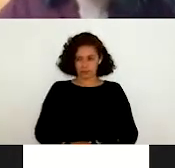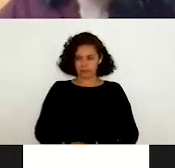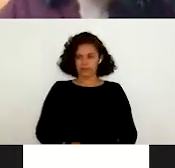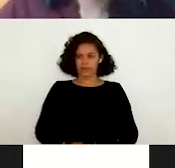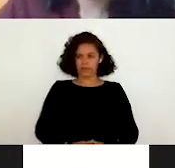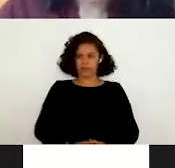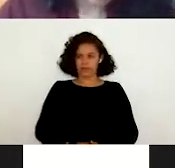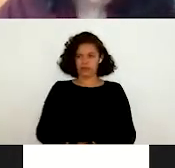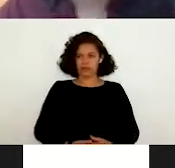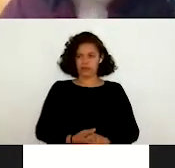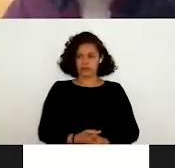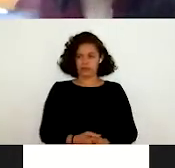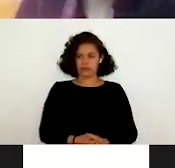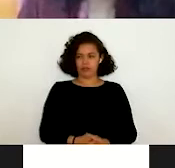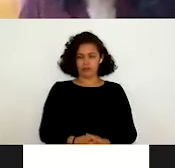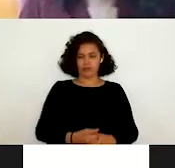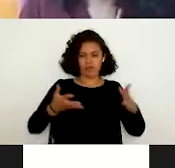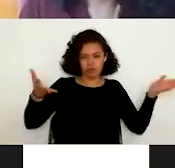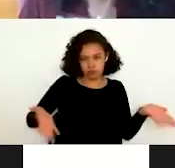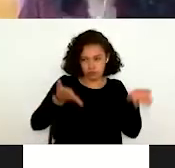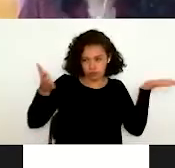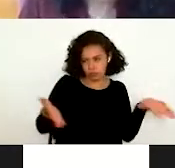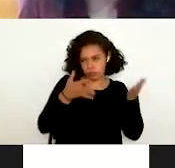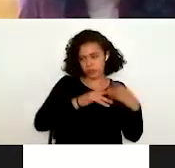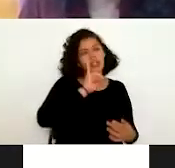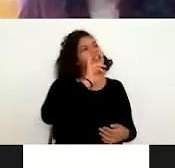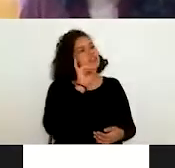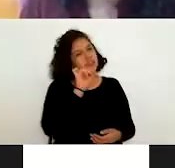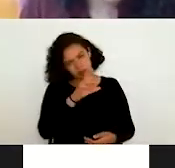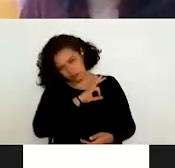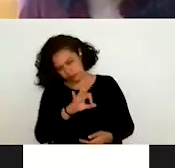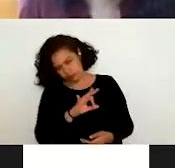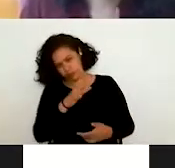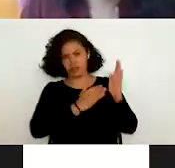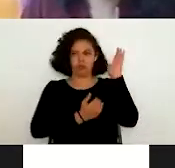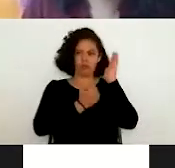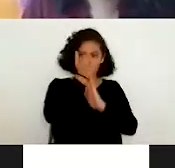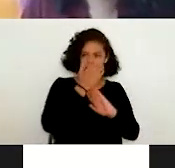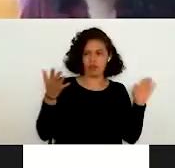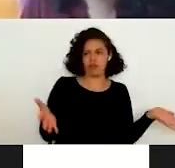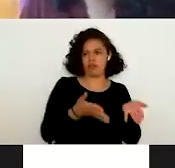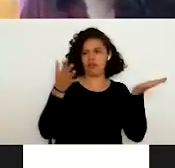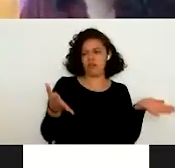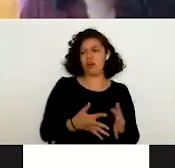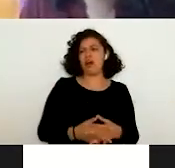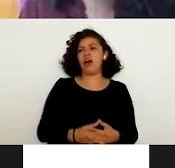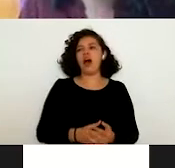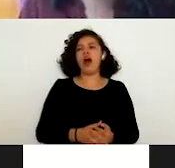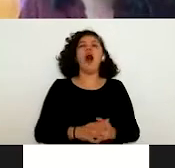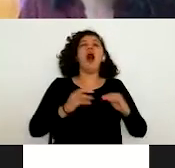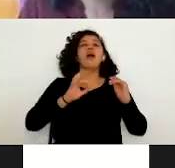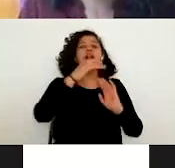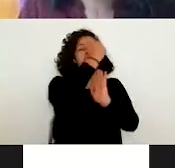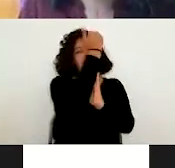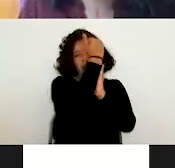Fomentar. Ajá, puede ser fomentar, aumentar o incluso disminuir, ¿no? Tal